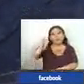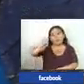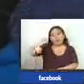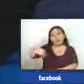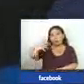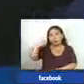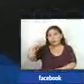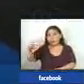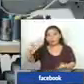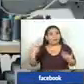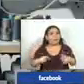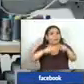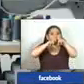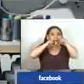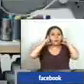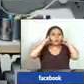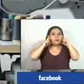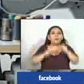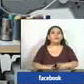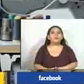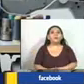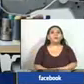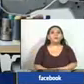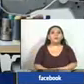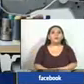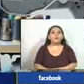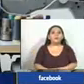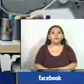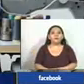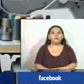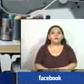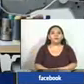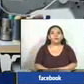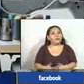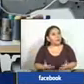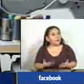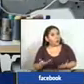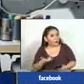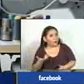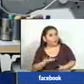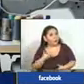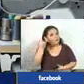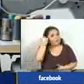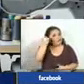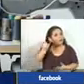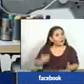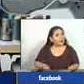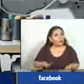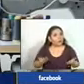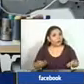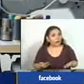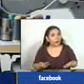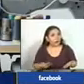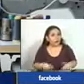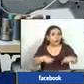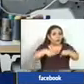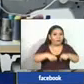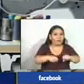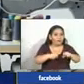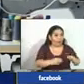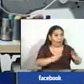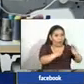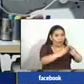unidades hechas. Algo más que hemos innovado es el servicio a domicilio.